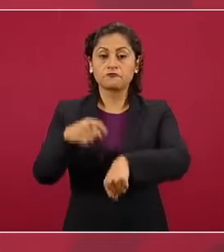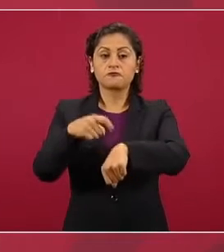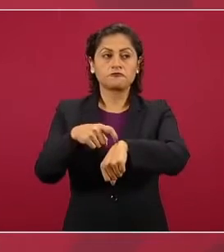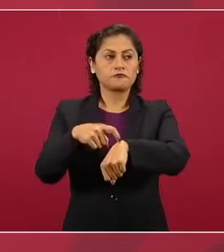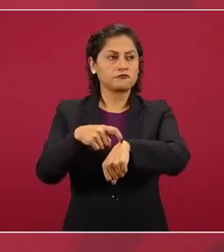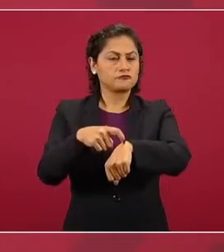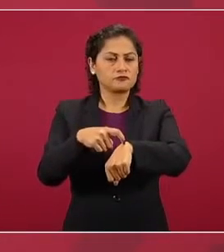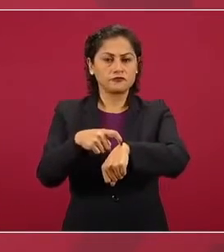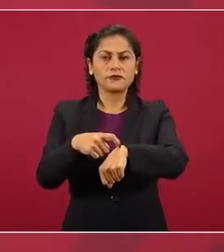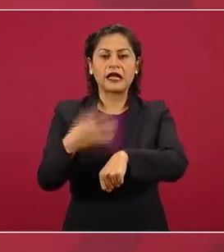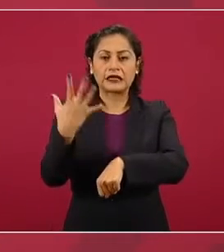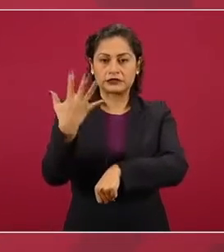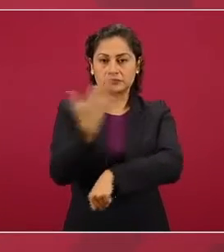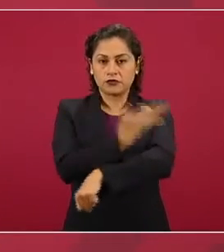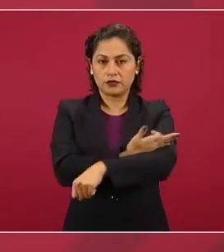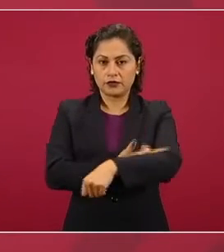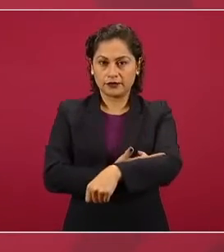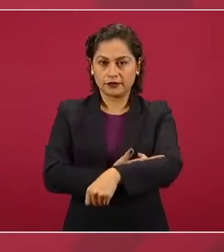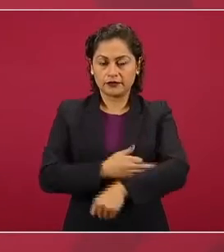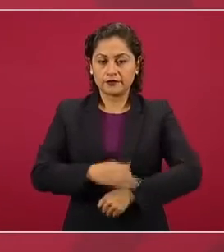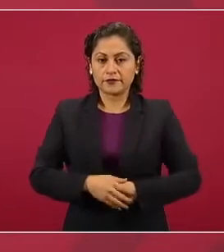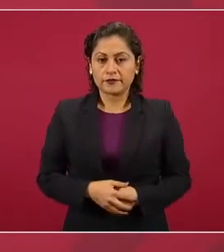5 de la tarde.